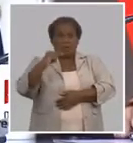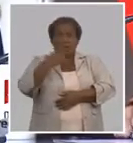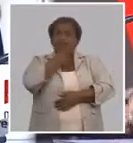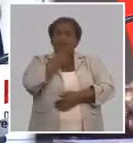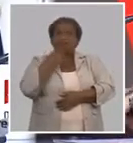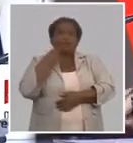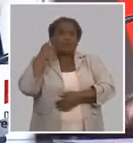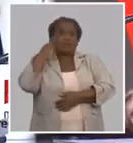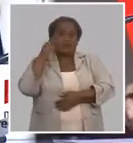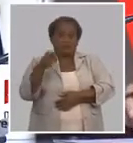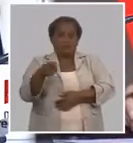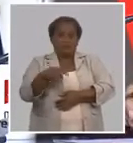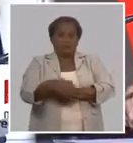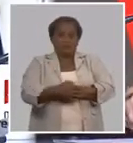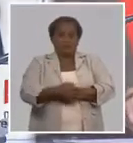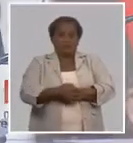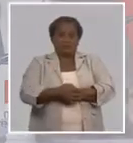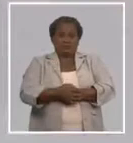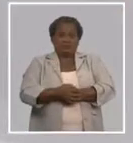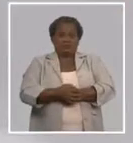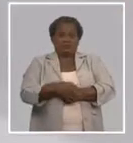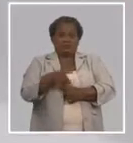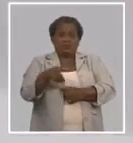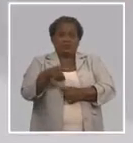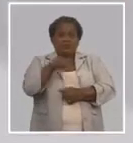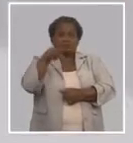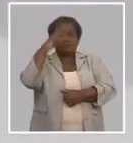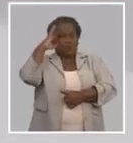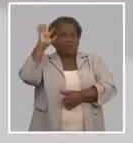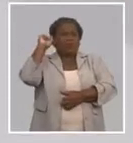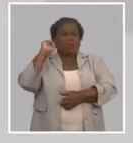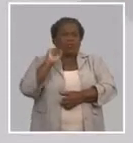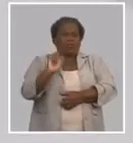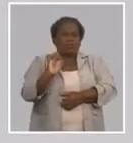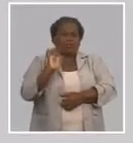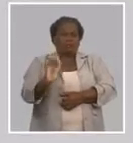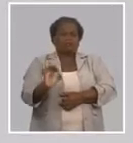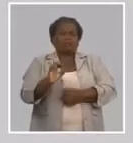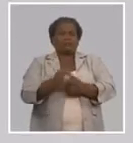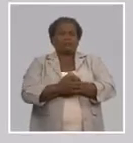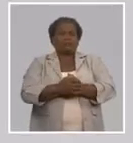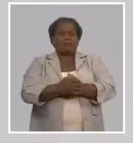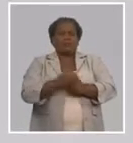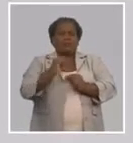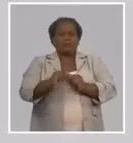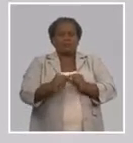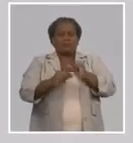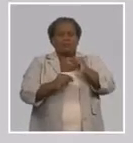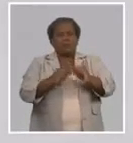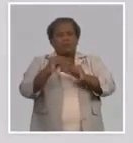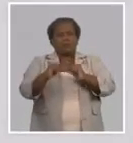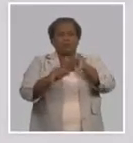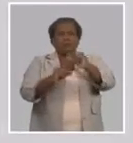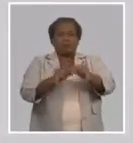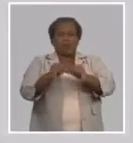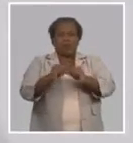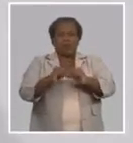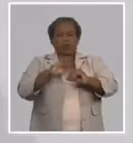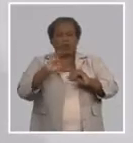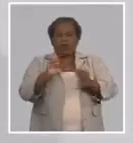martin para dar una idea del grado de que era progresivo precisamente